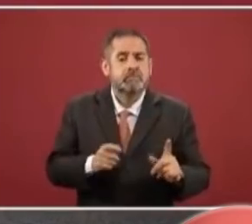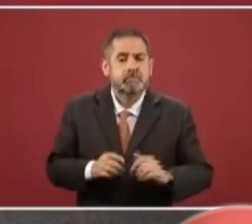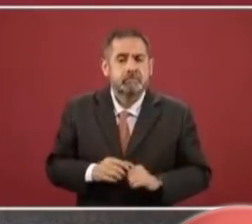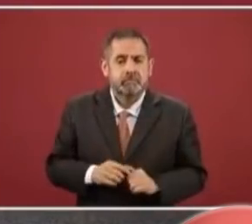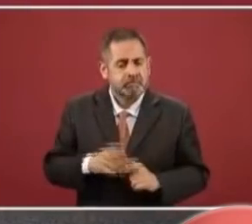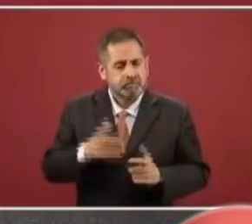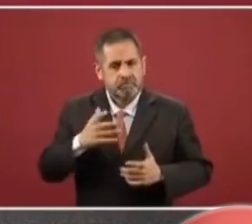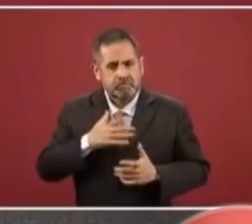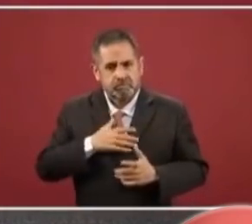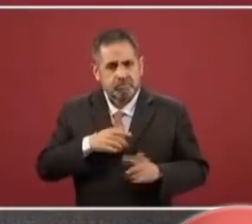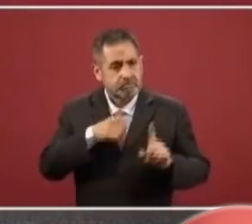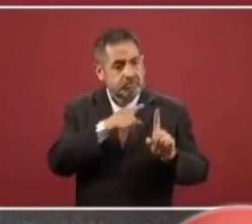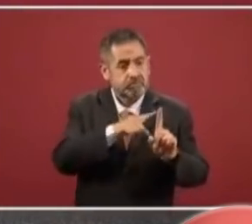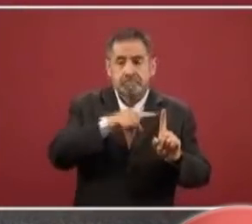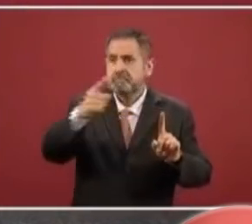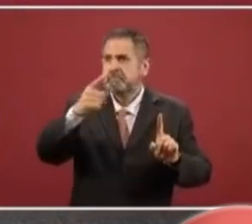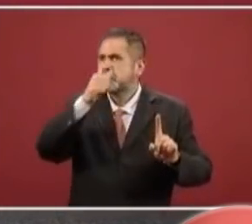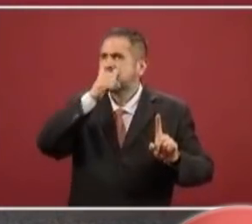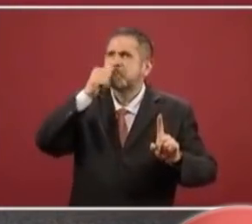a Juárez